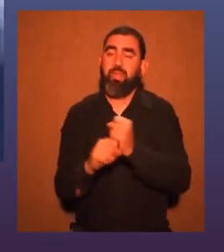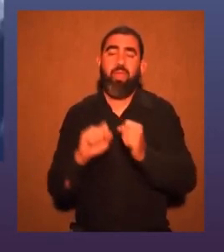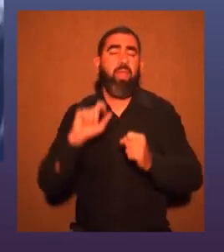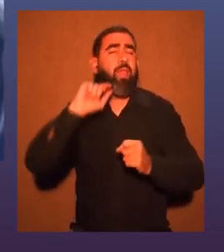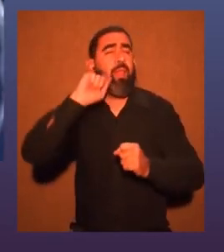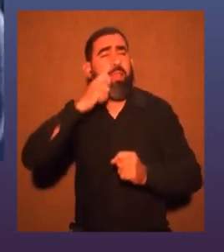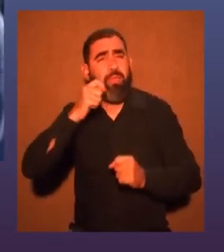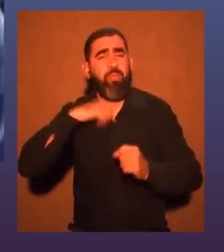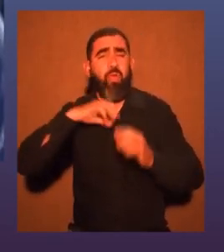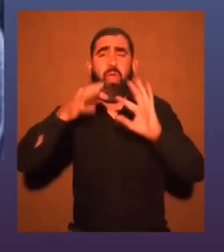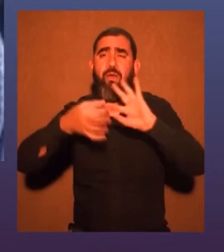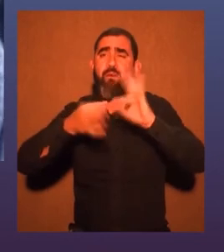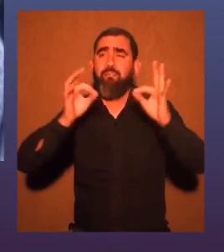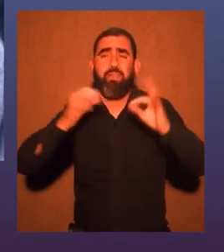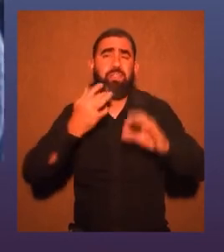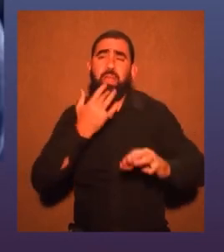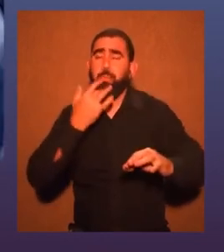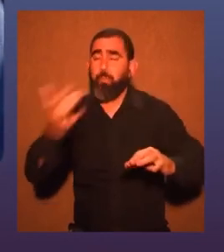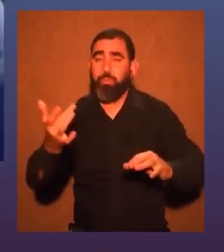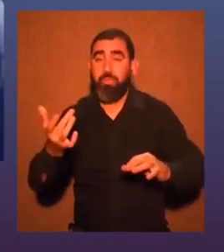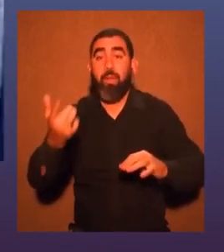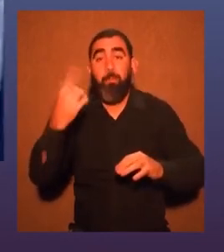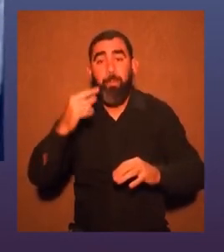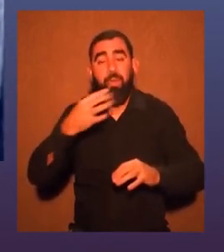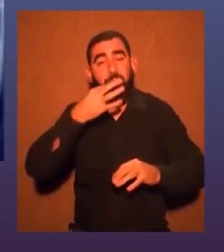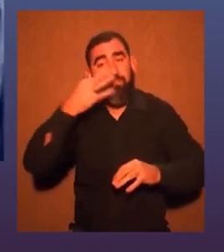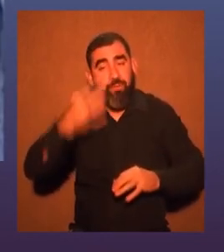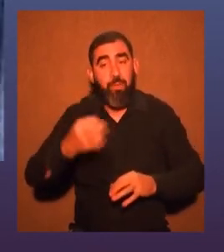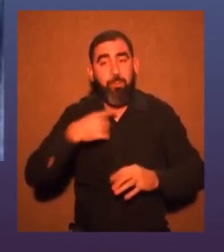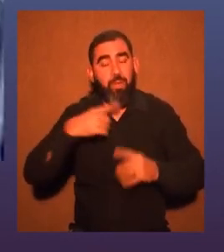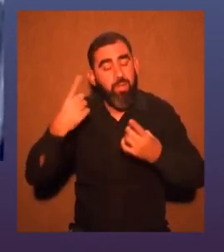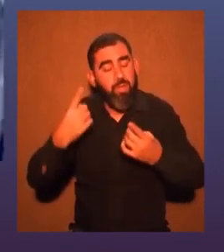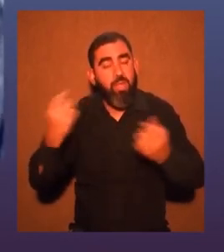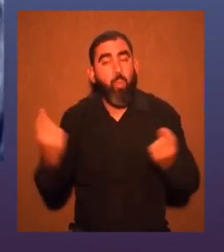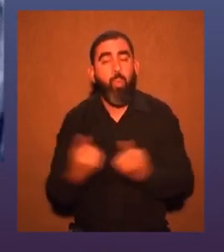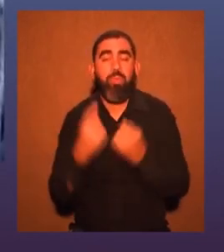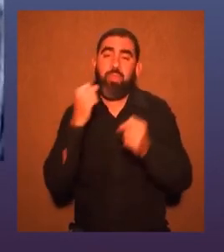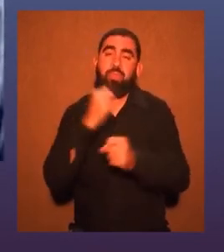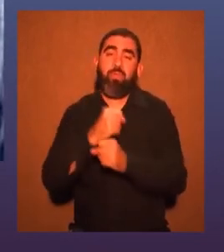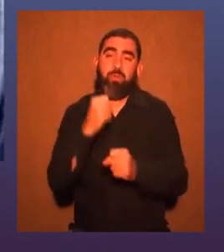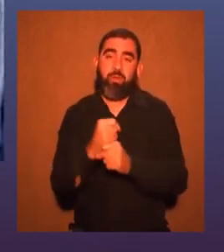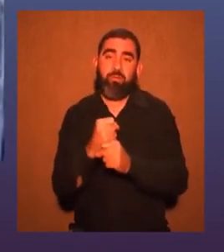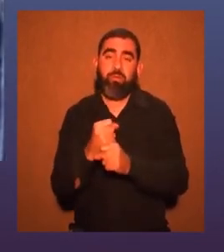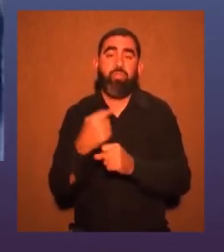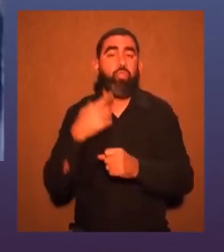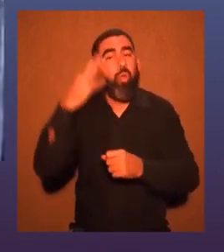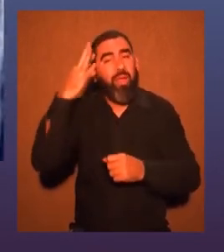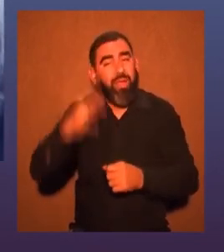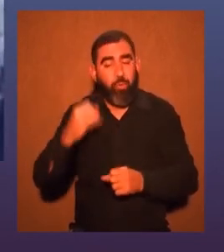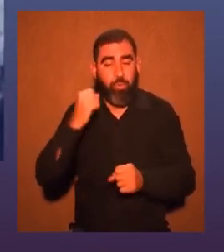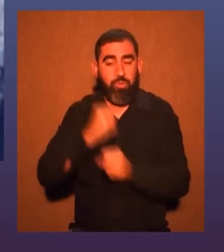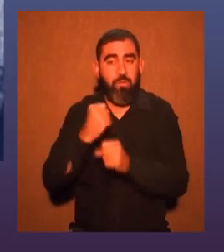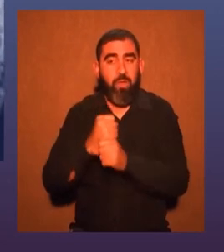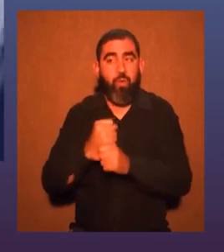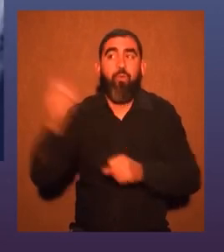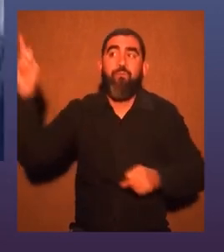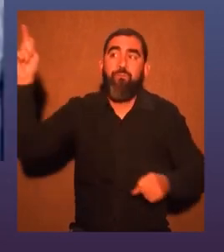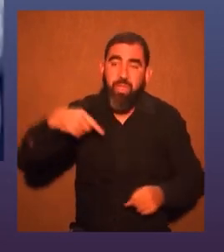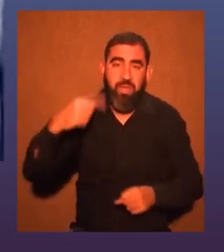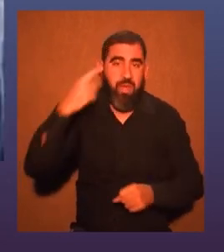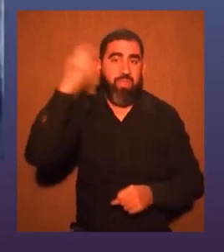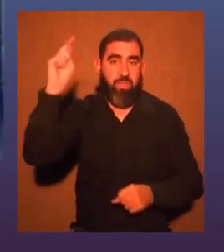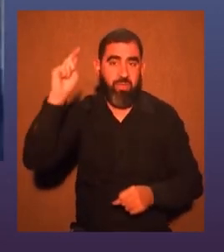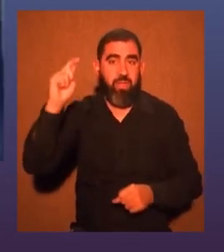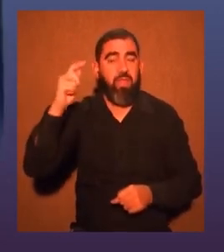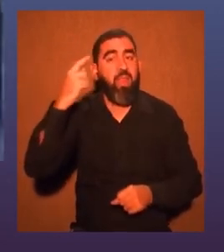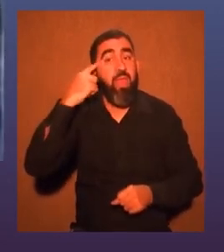no, la frase es hermosa también. Claro. Está muy bien, pero que te encuentre trabajando. Es decir, creo que el trabajo llama a la inspiración. Sí. La